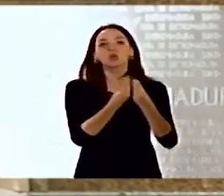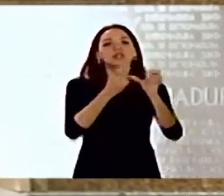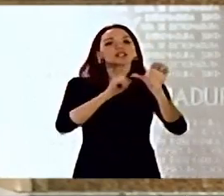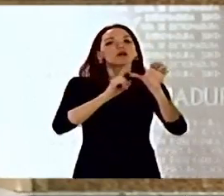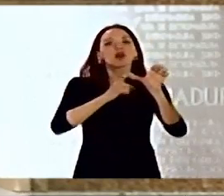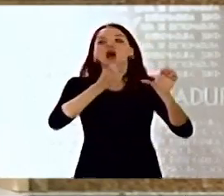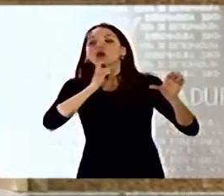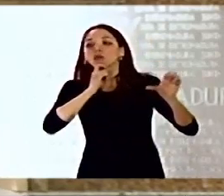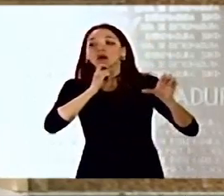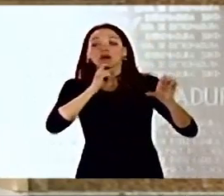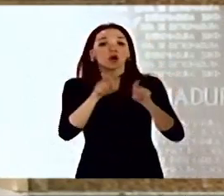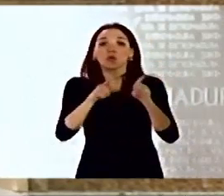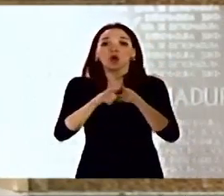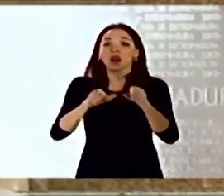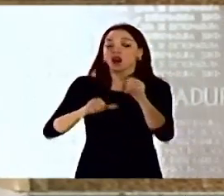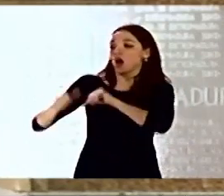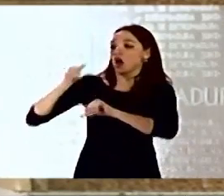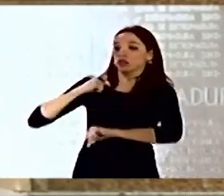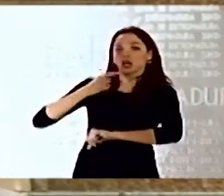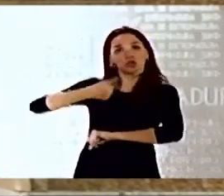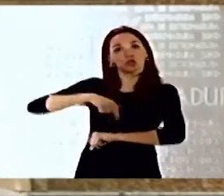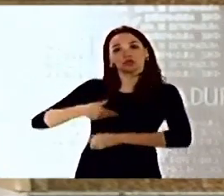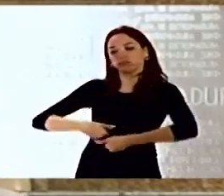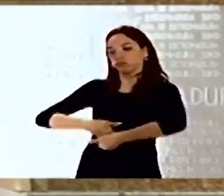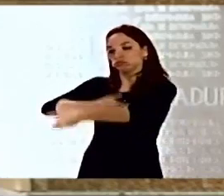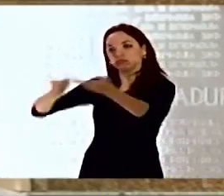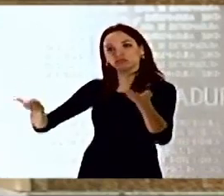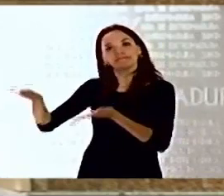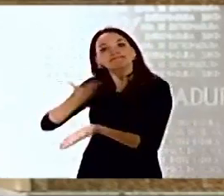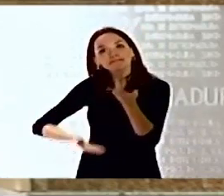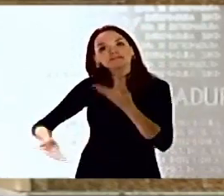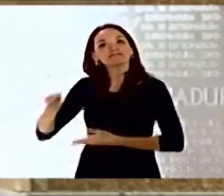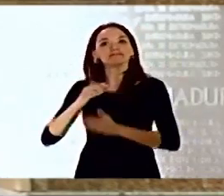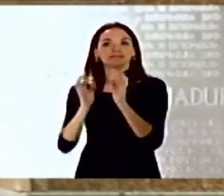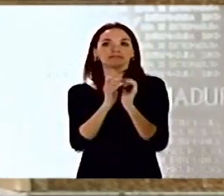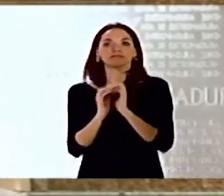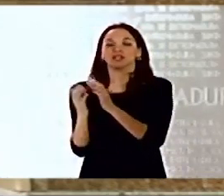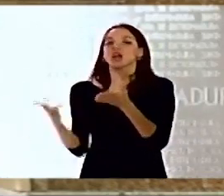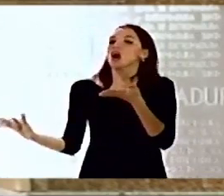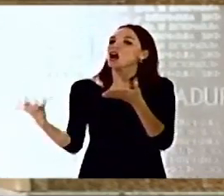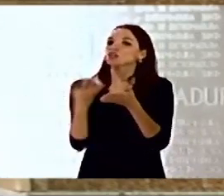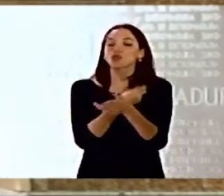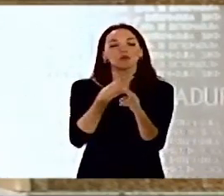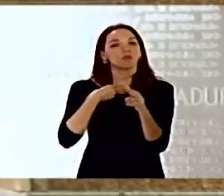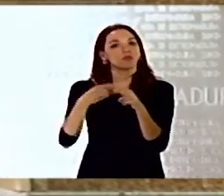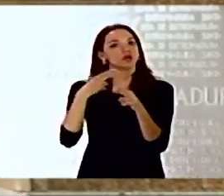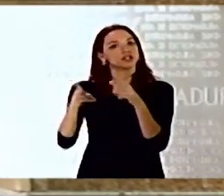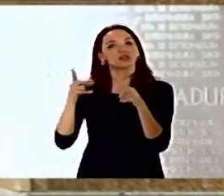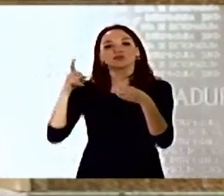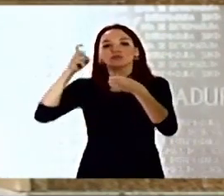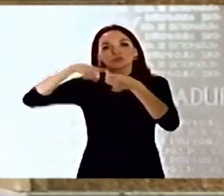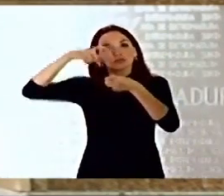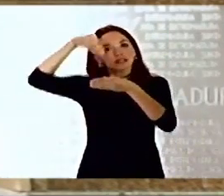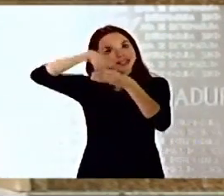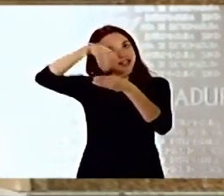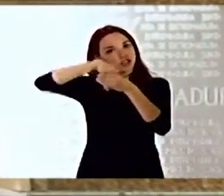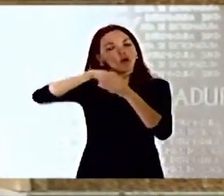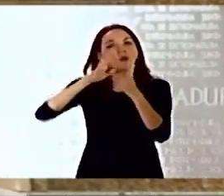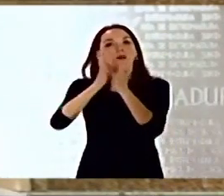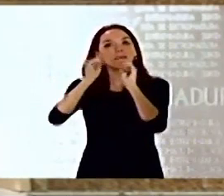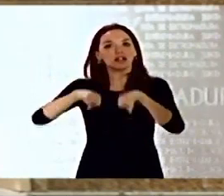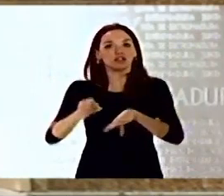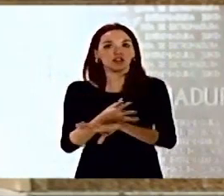este pacto. Una mano tendida a todas las fuerzas políticas de la región y a todos los que forman el Pacto por el Ferrocarril, porque